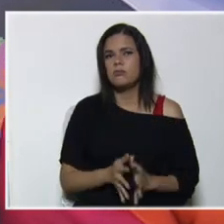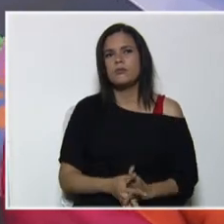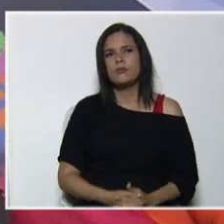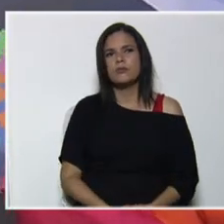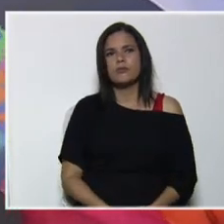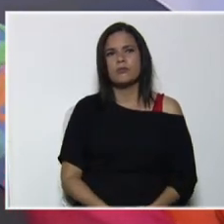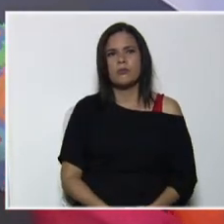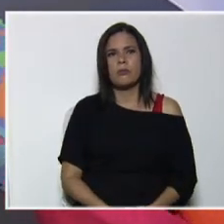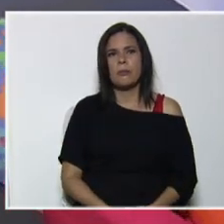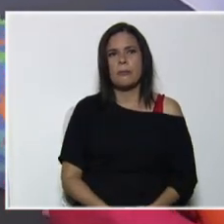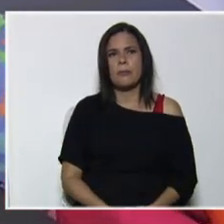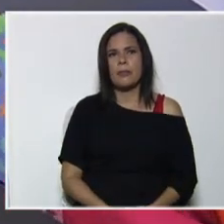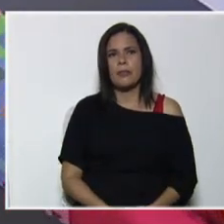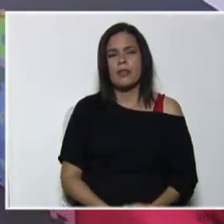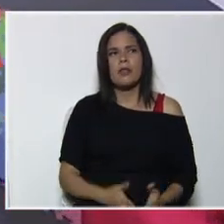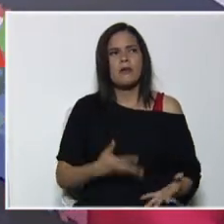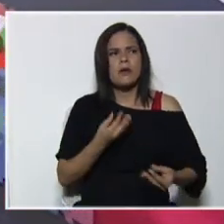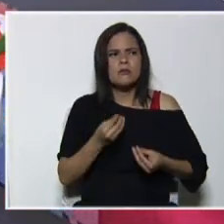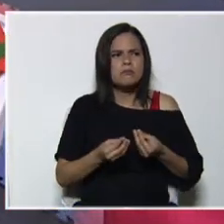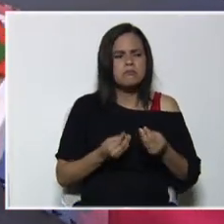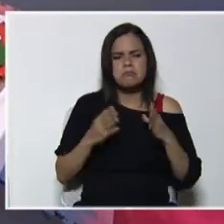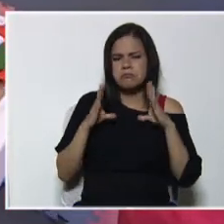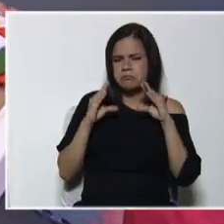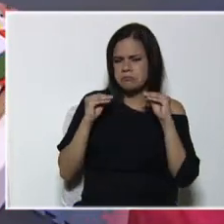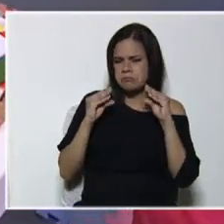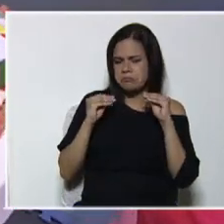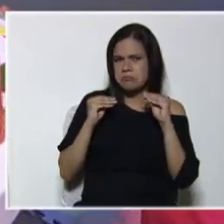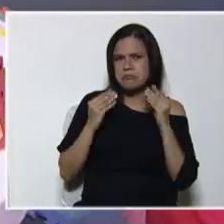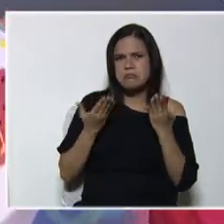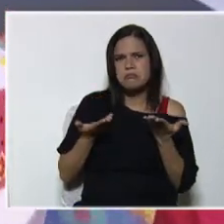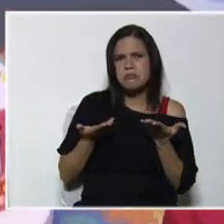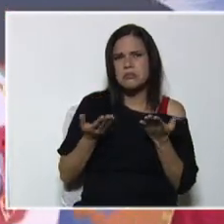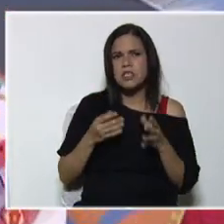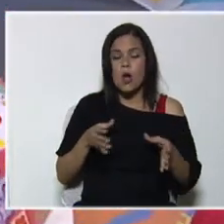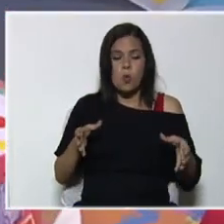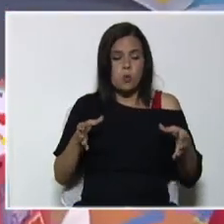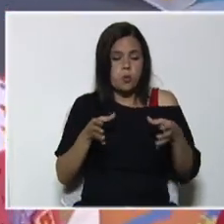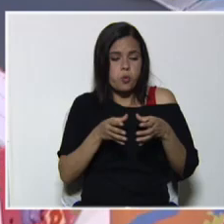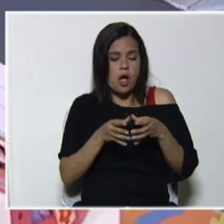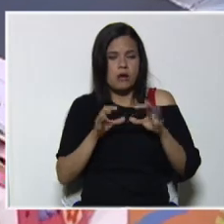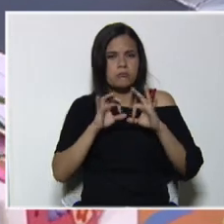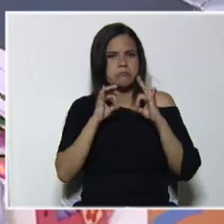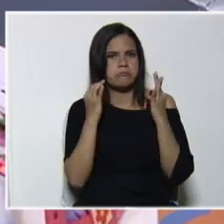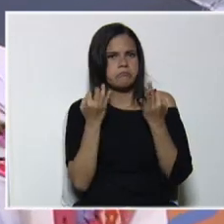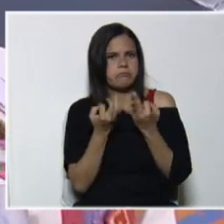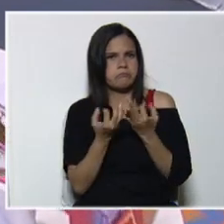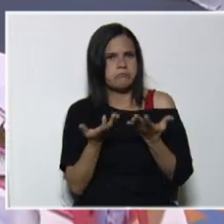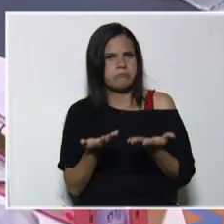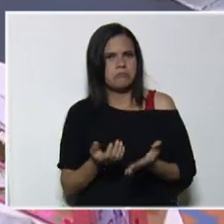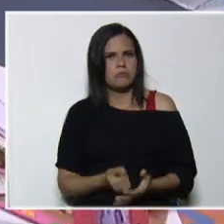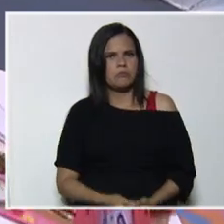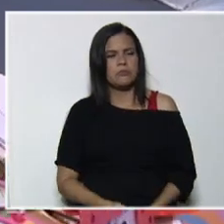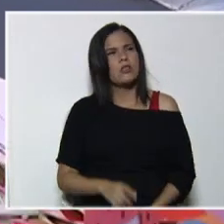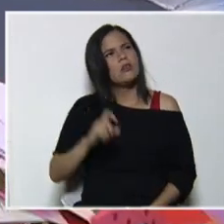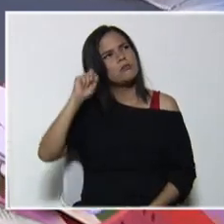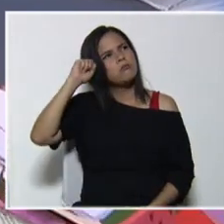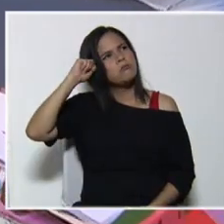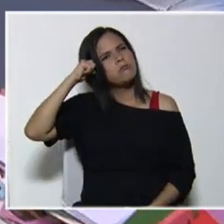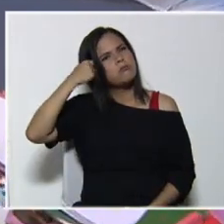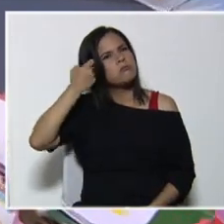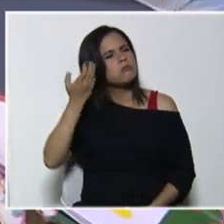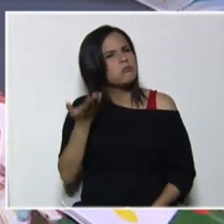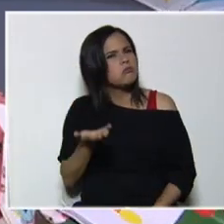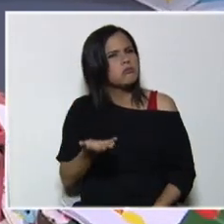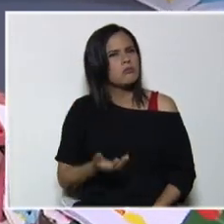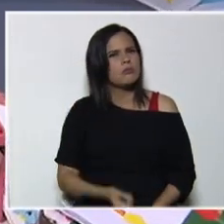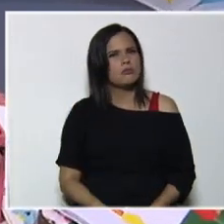vamos a establecer una conversación en grupo familiar, a recordar, ¿qué